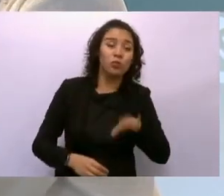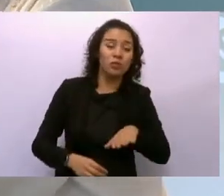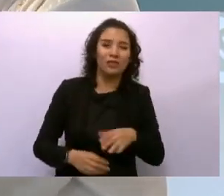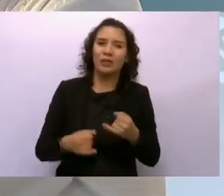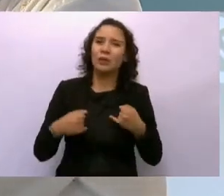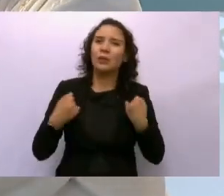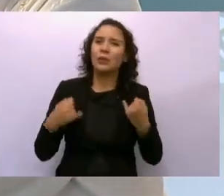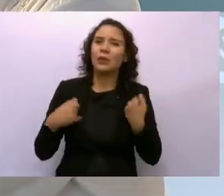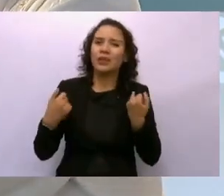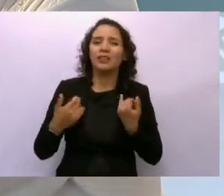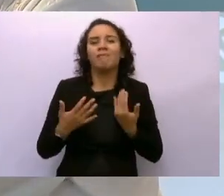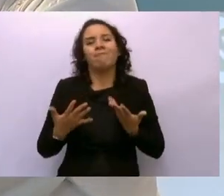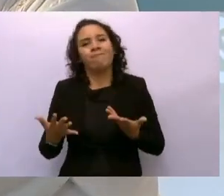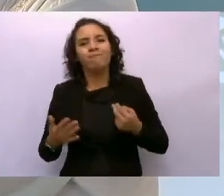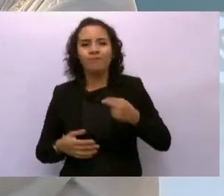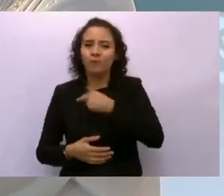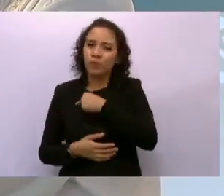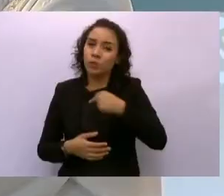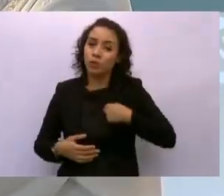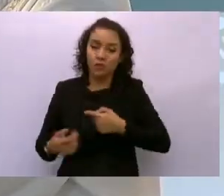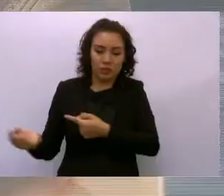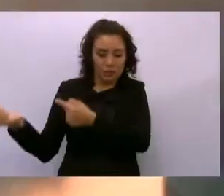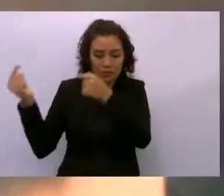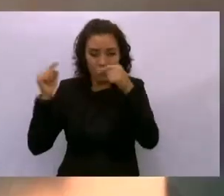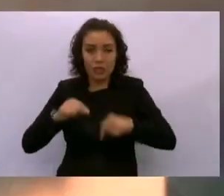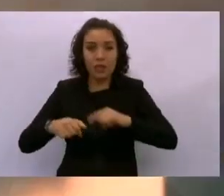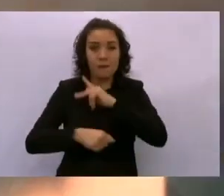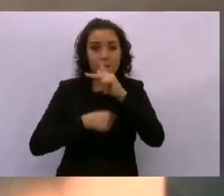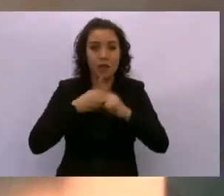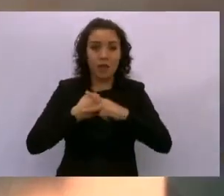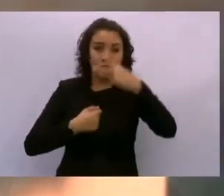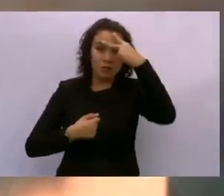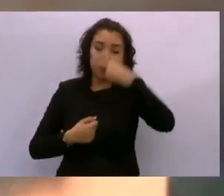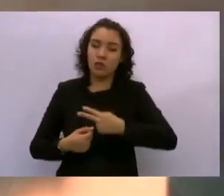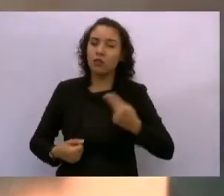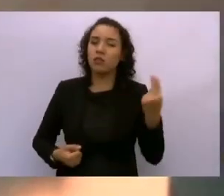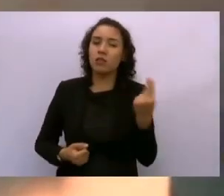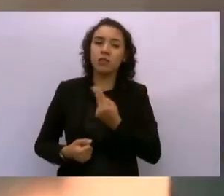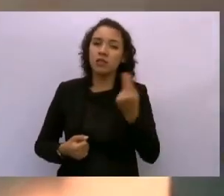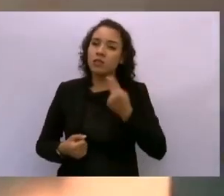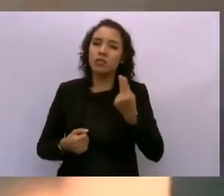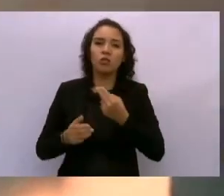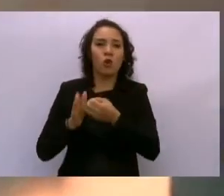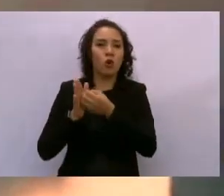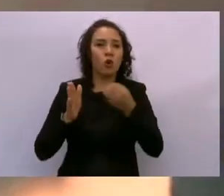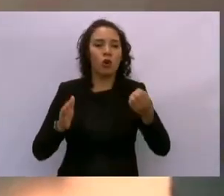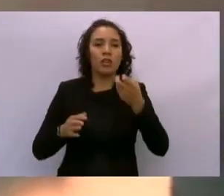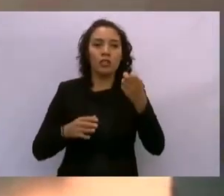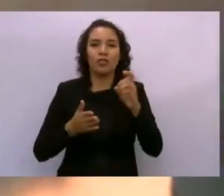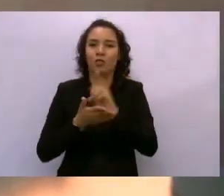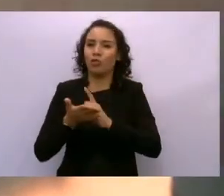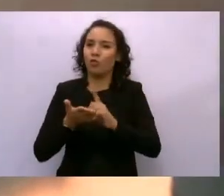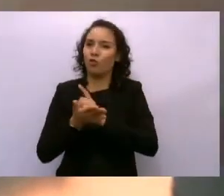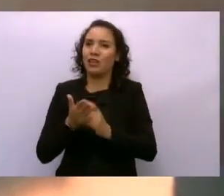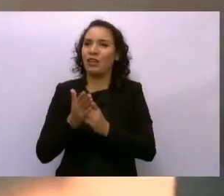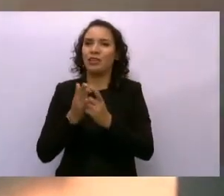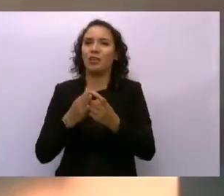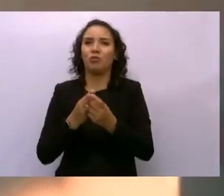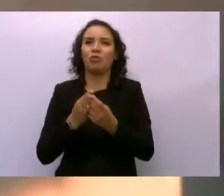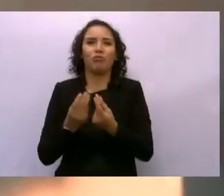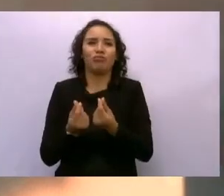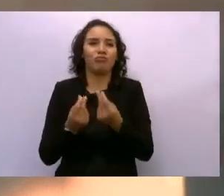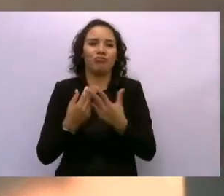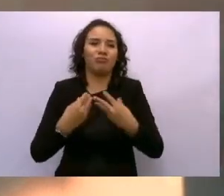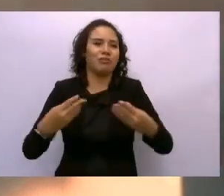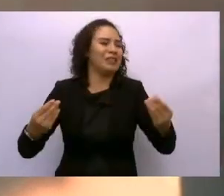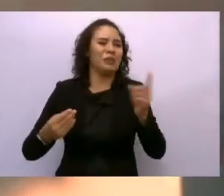sí necesitamos control de estas drogas, control del fentanilo. Bueno, pues es lo mismo en el